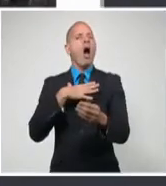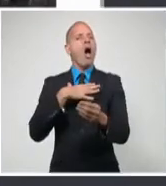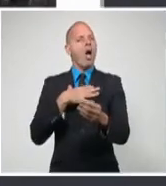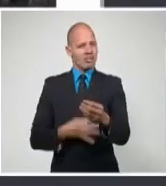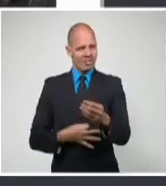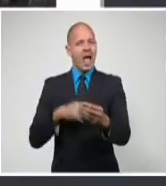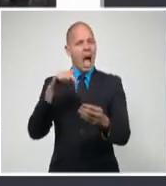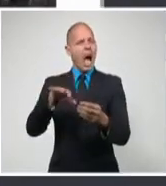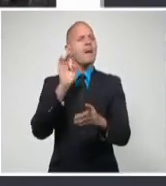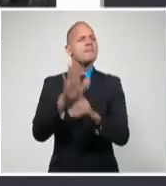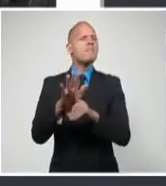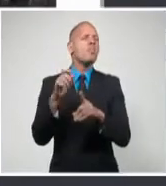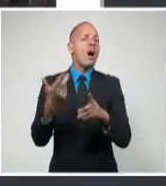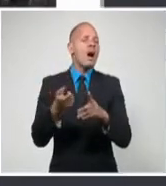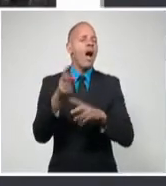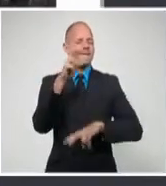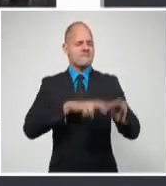vacunales.